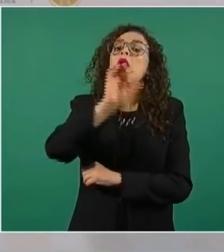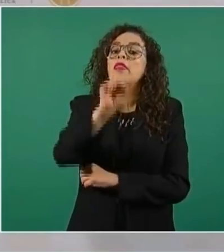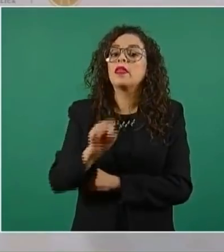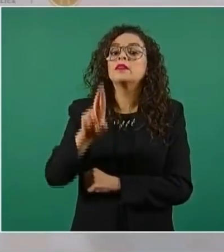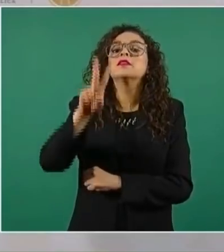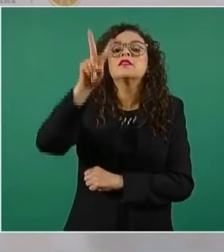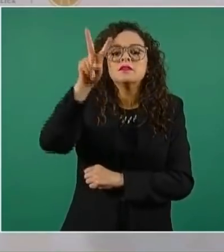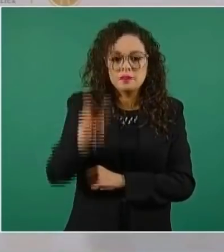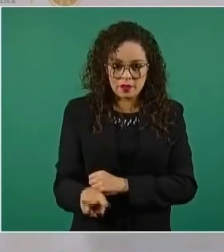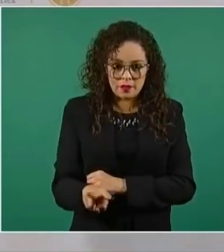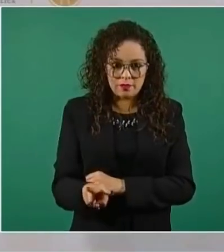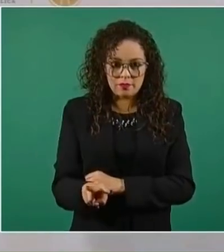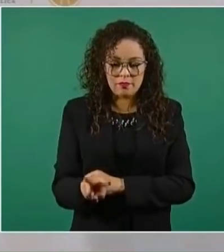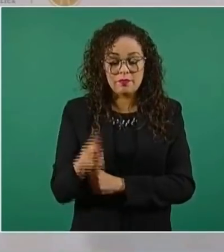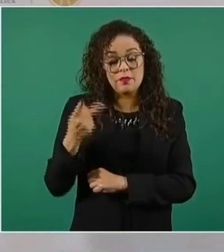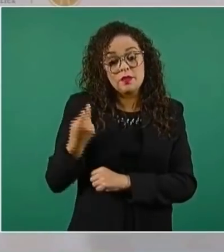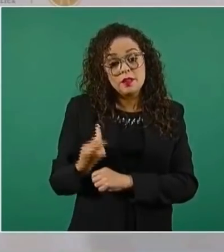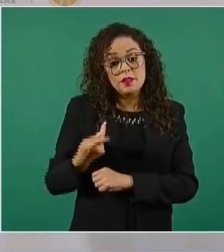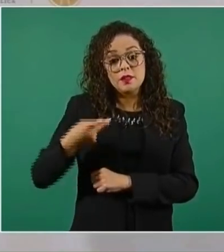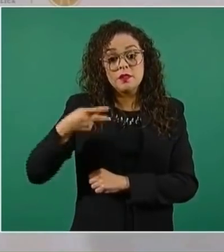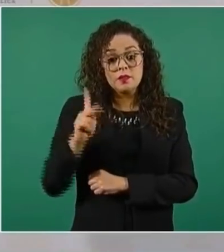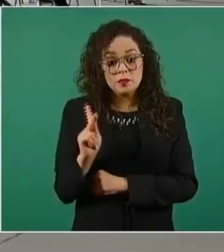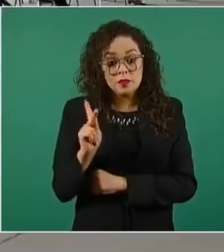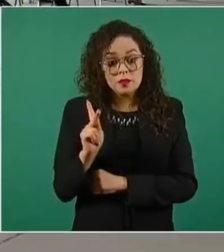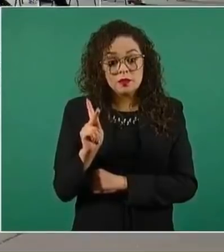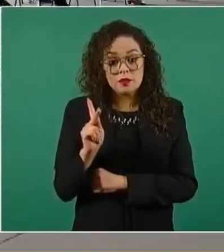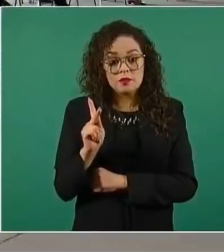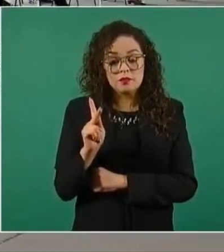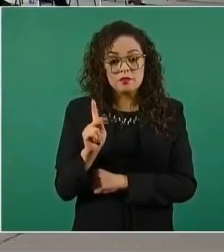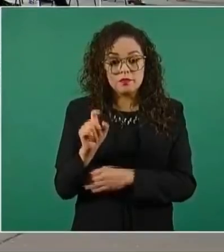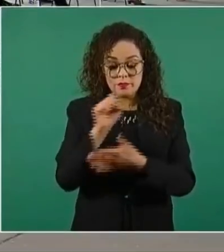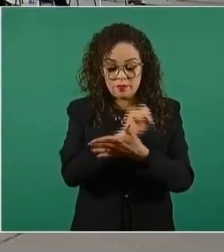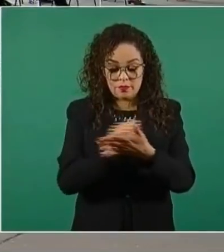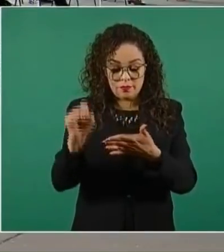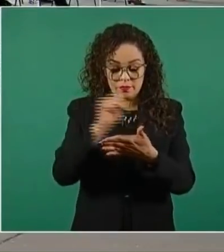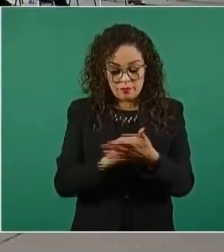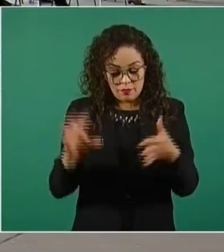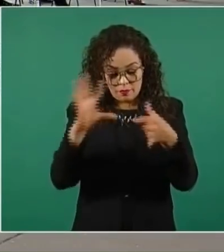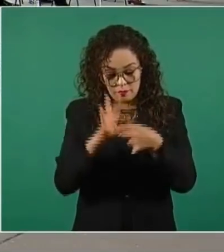pero los hechos narrados en las crónicas